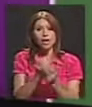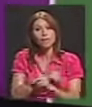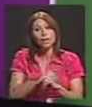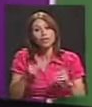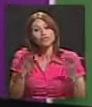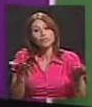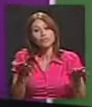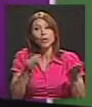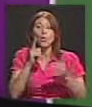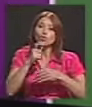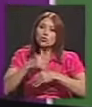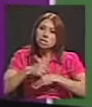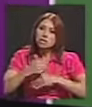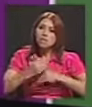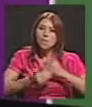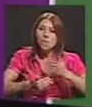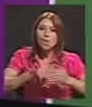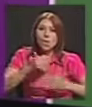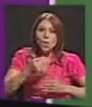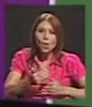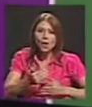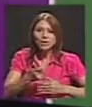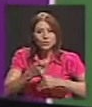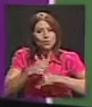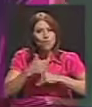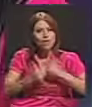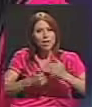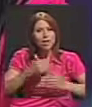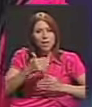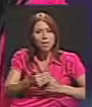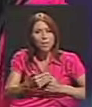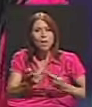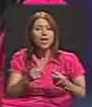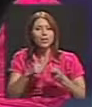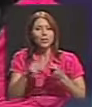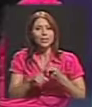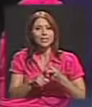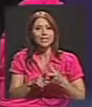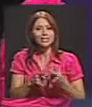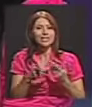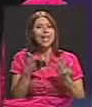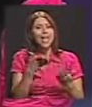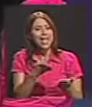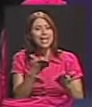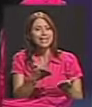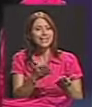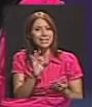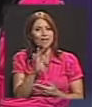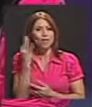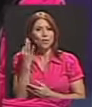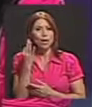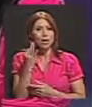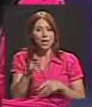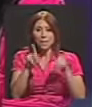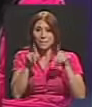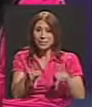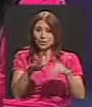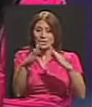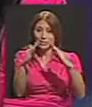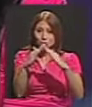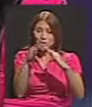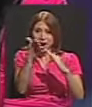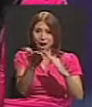al fin y al cabo es un ritmo ya que es un ritmo entonces esa esa es la forma los que están en casa con una